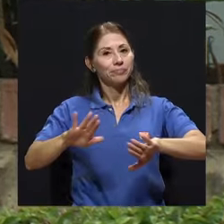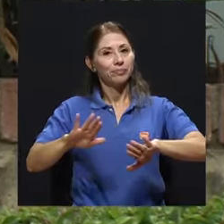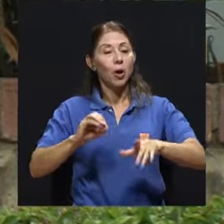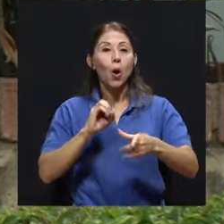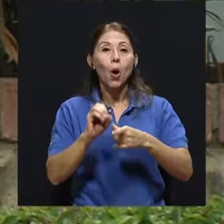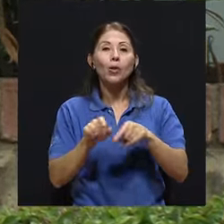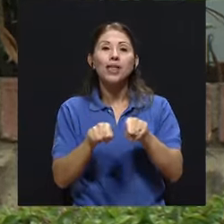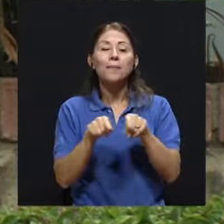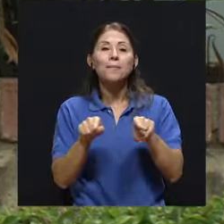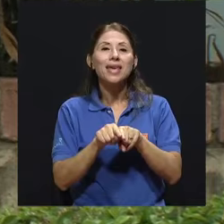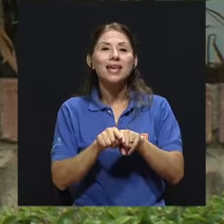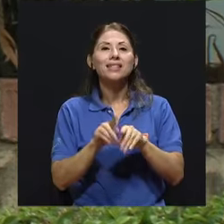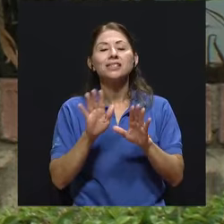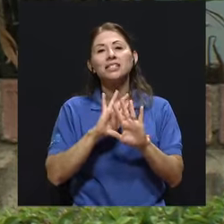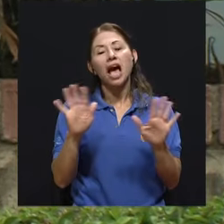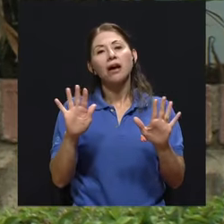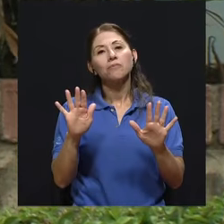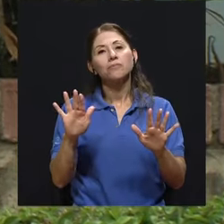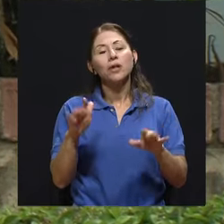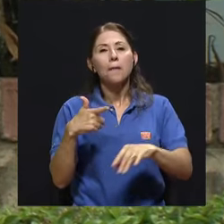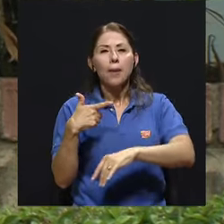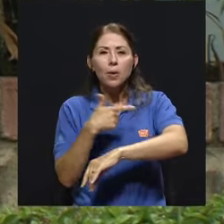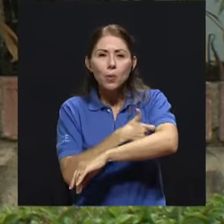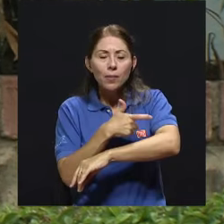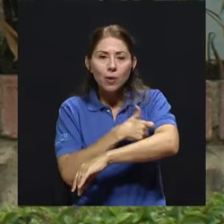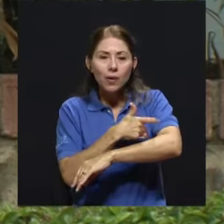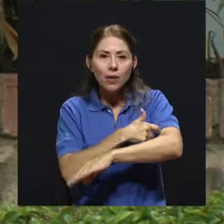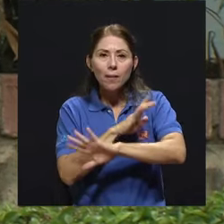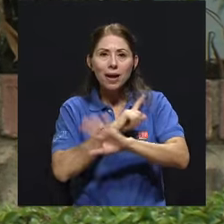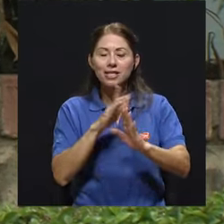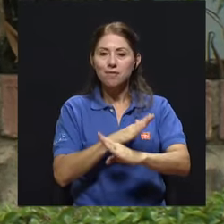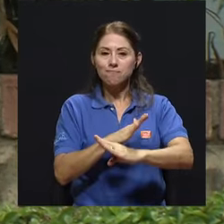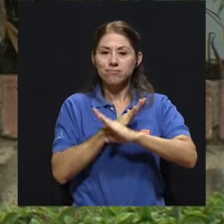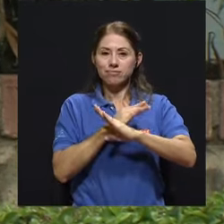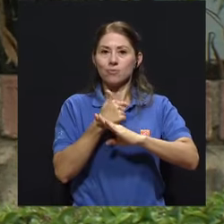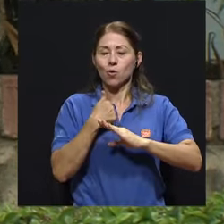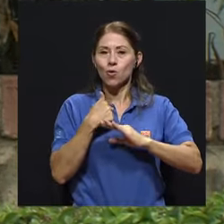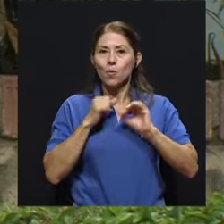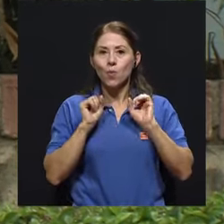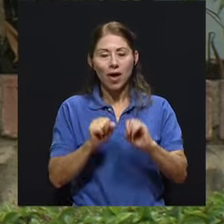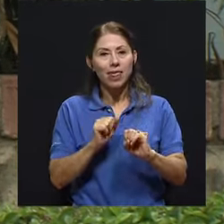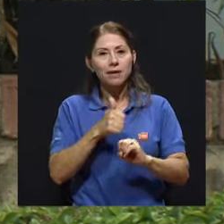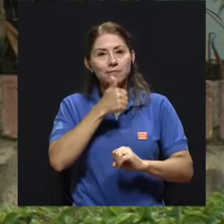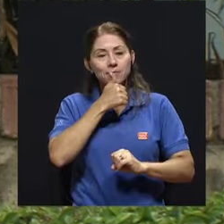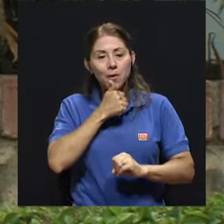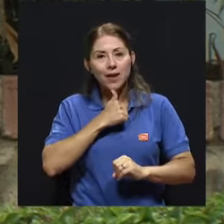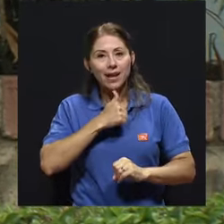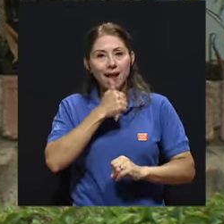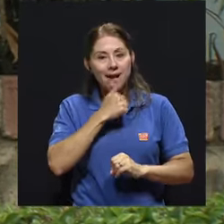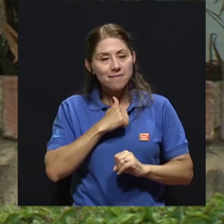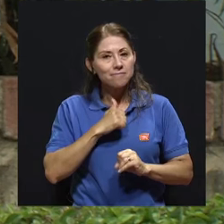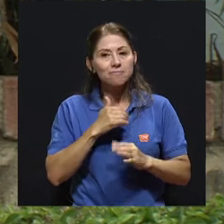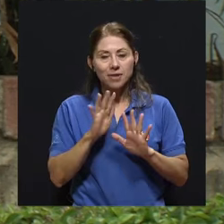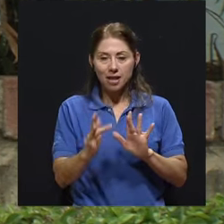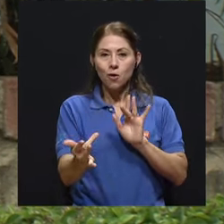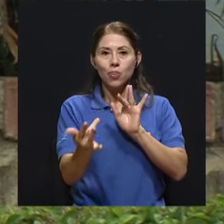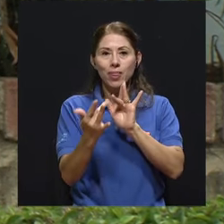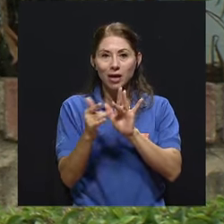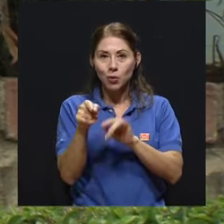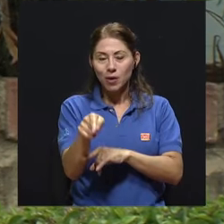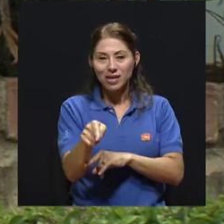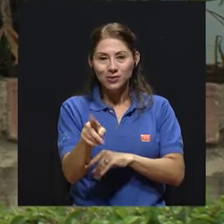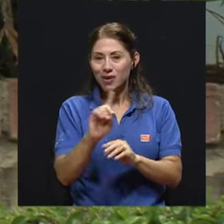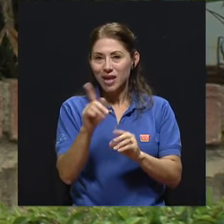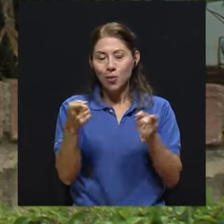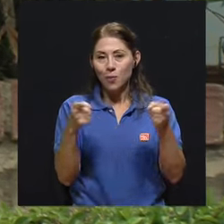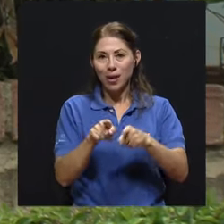las vacunitas esas que ellos van poniendo cada vez más, y que, ¿okay? Para lograr uno poder tolerar, estar en contacto con eso y tal.